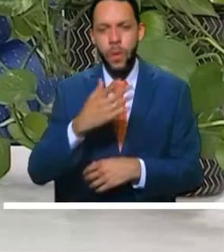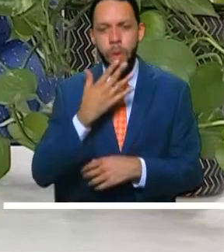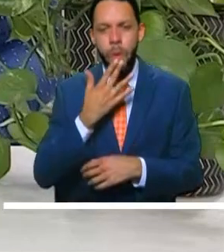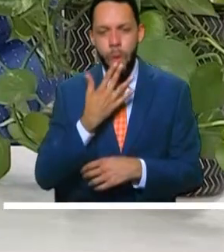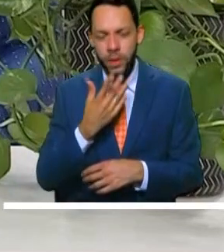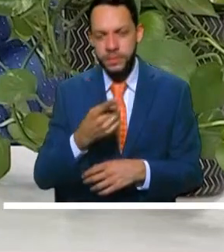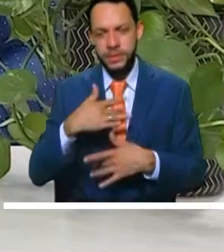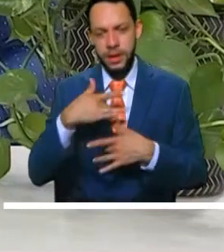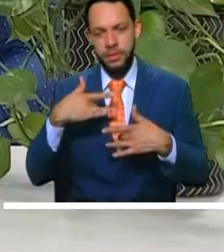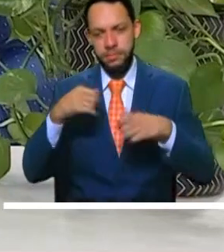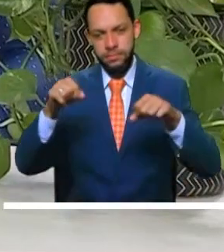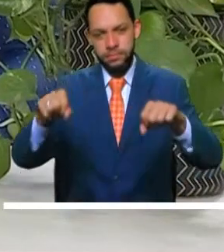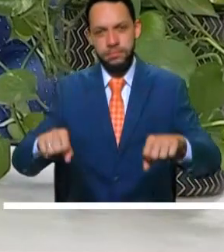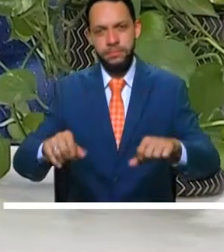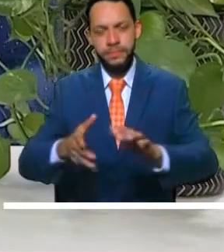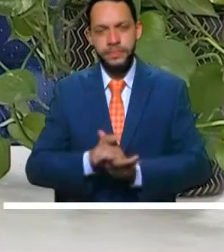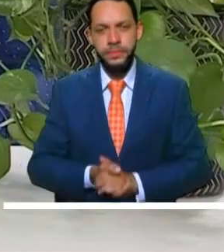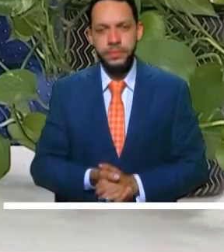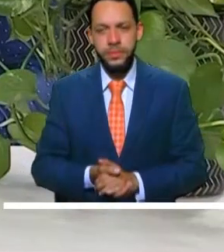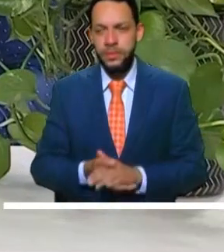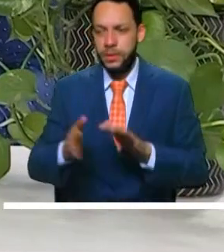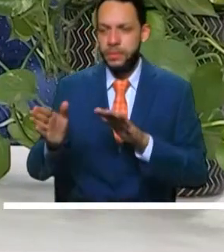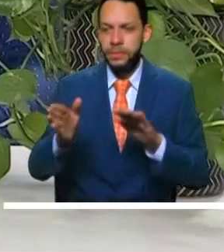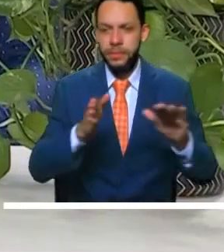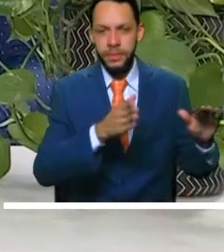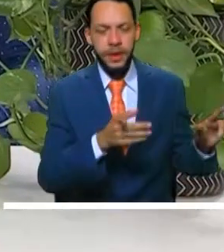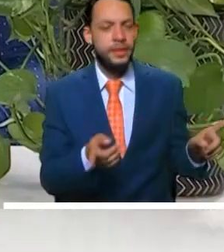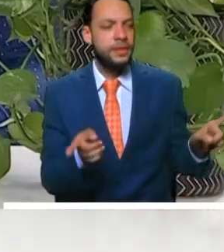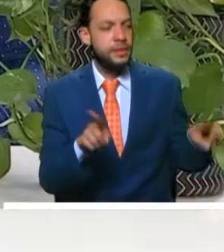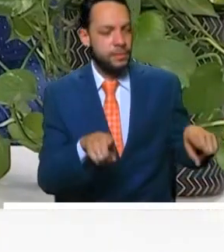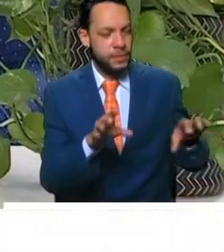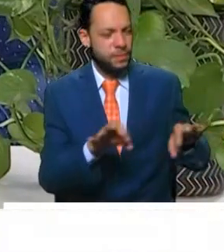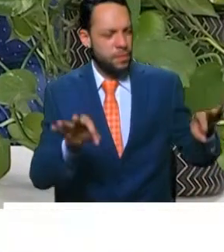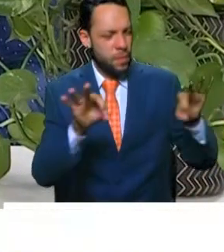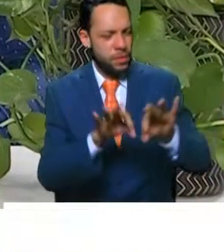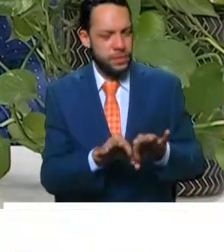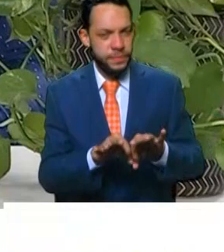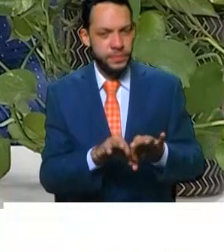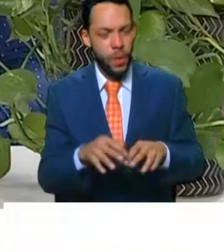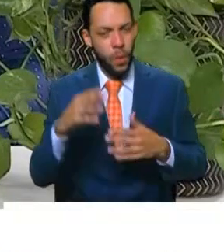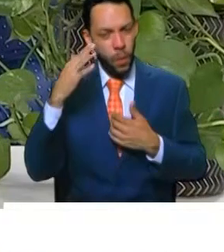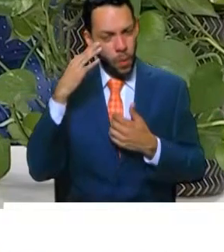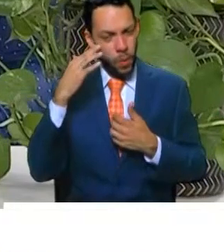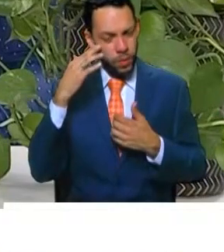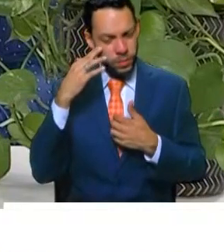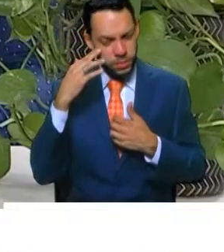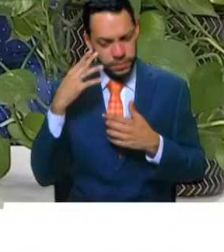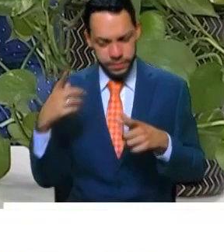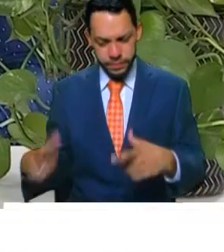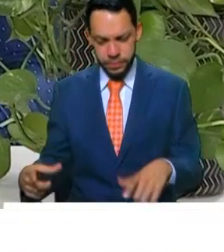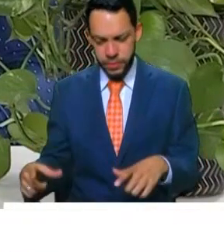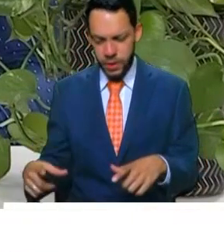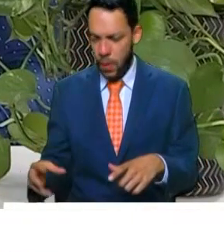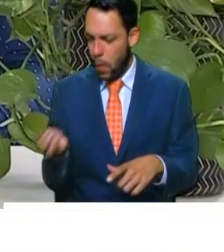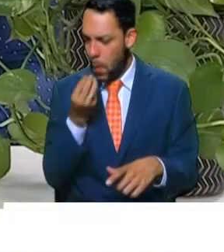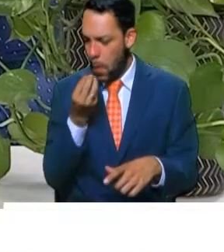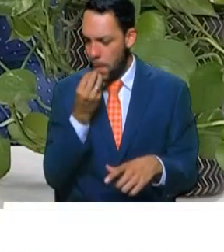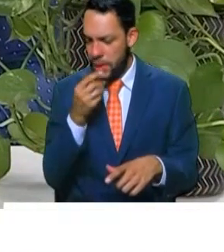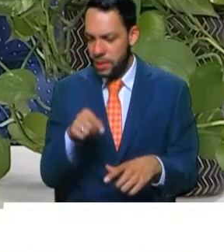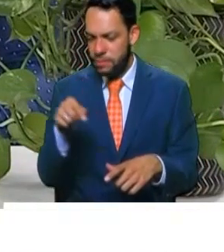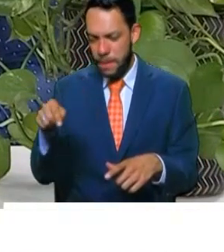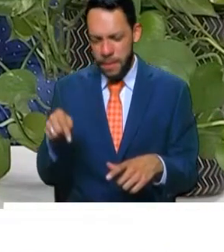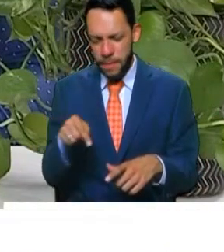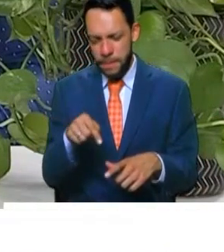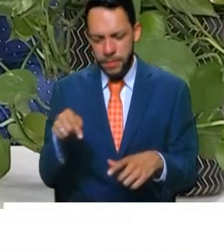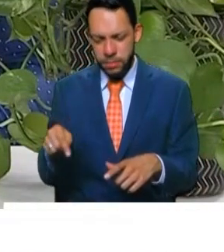hay salud. Y es importante tener conciencia de la alimentación, no solamente comer para llenarnos, sino también